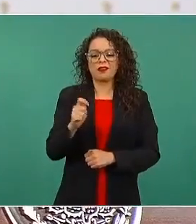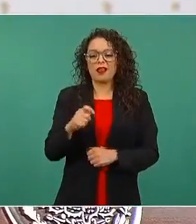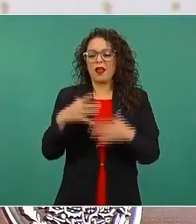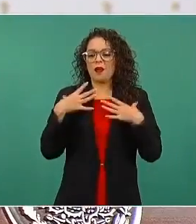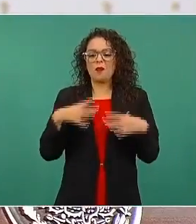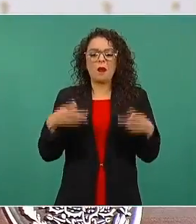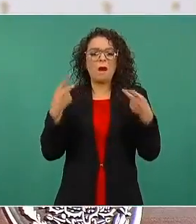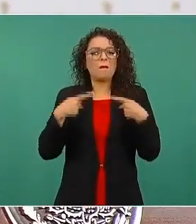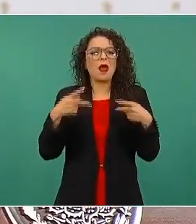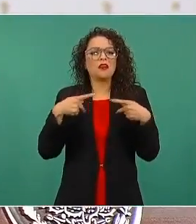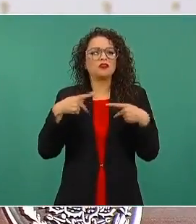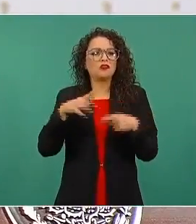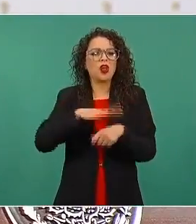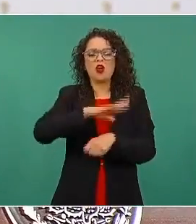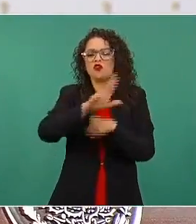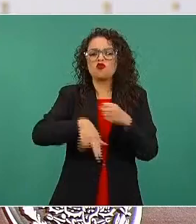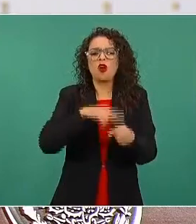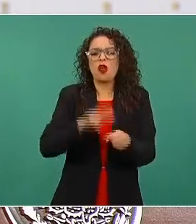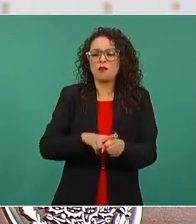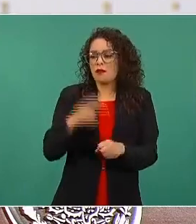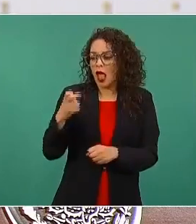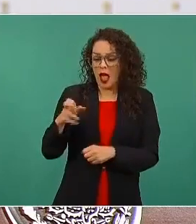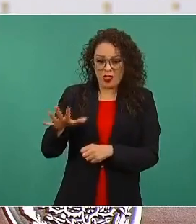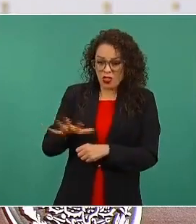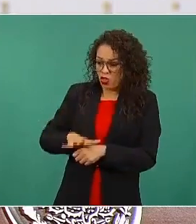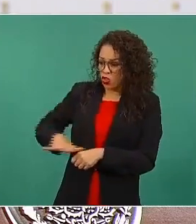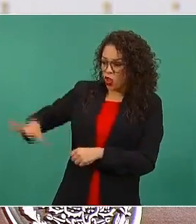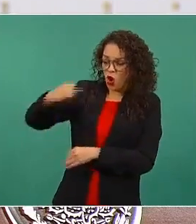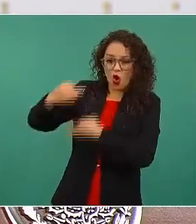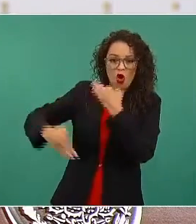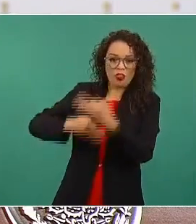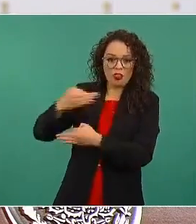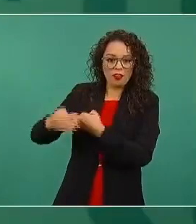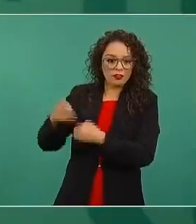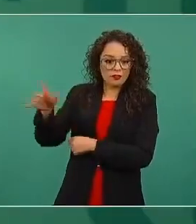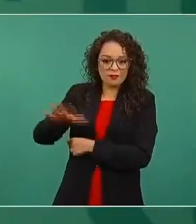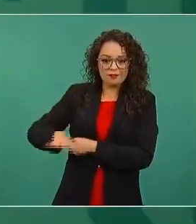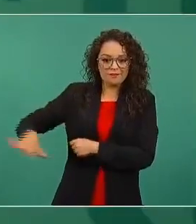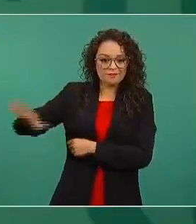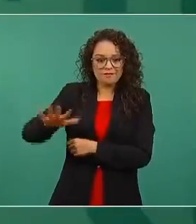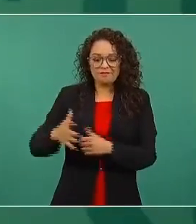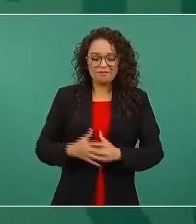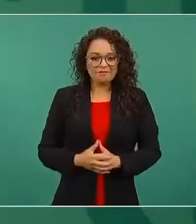llamada sociedad civil. Todos son iguales.